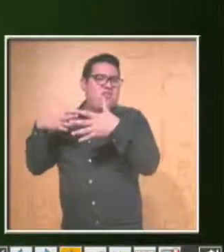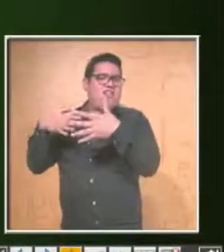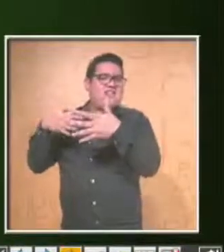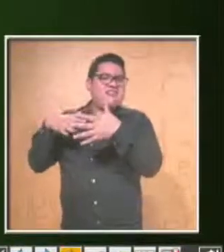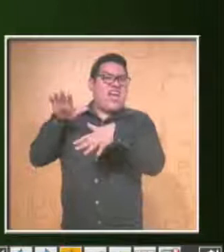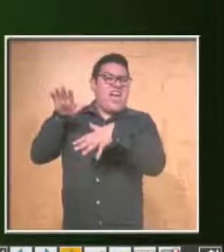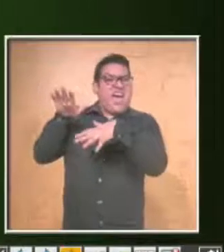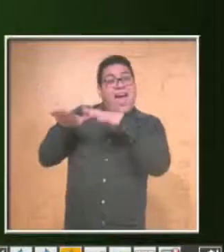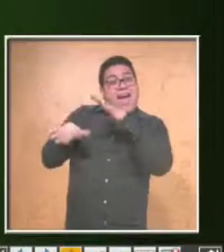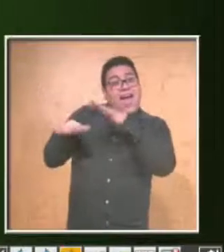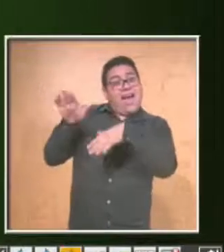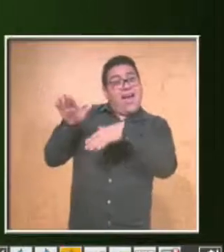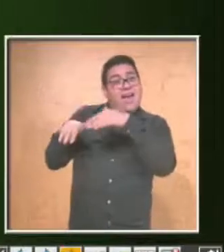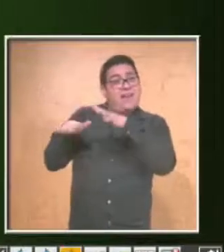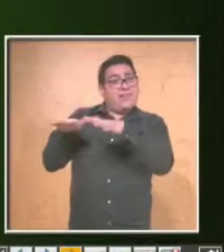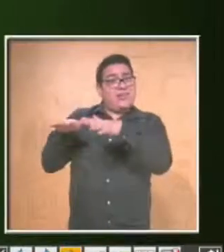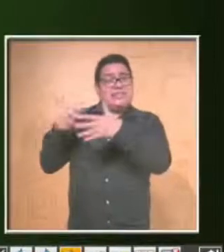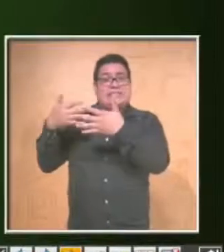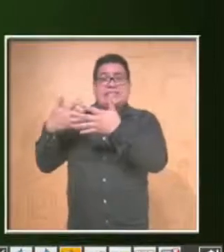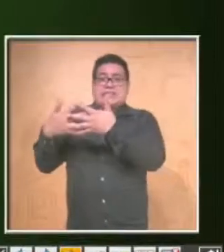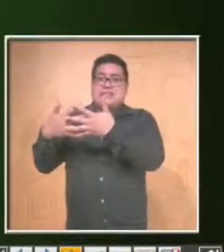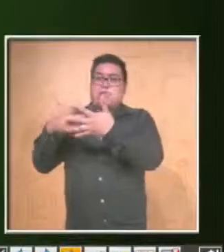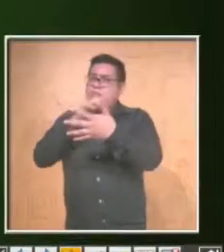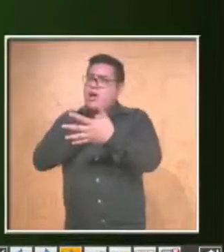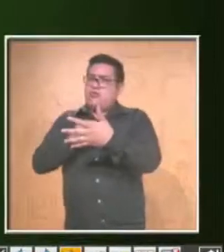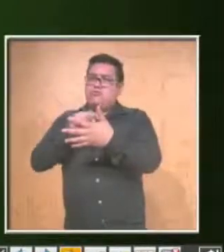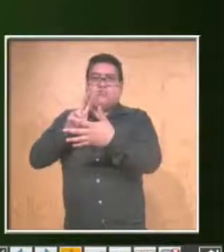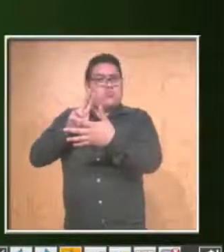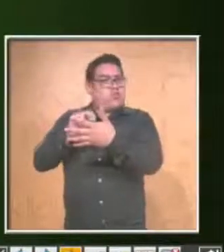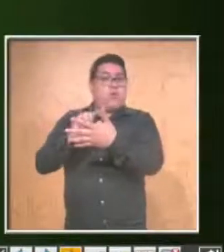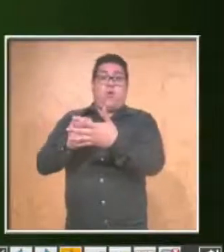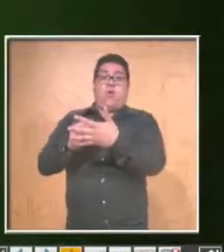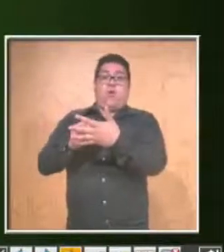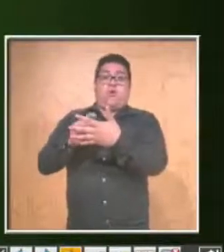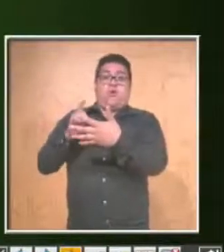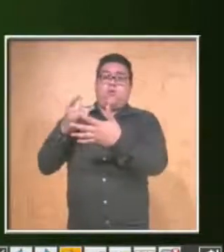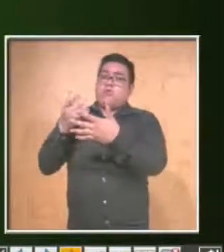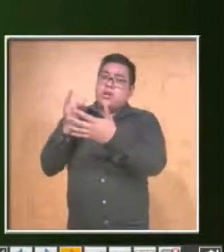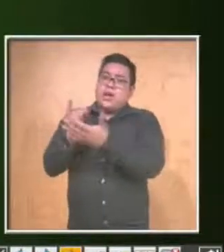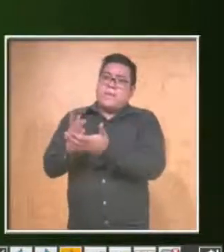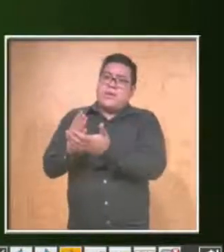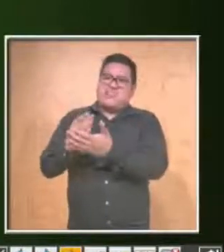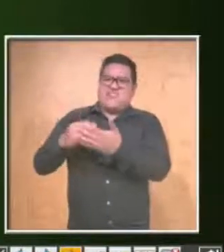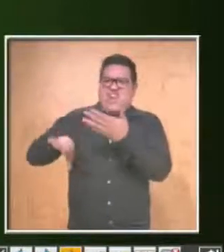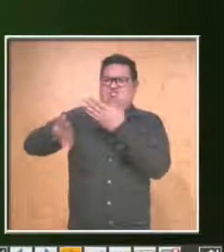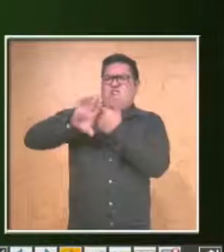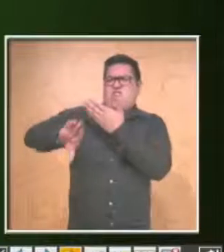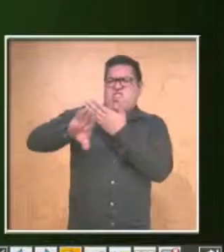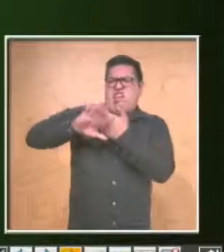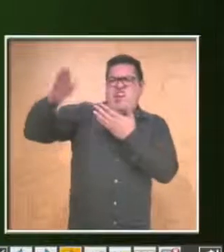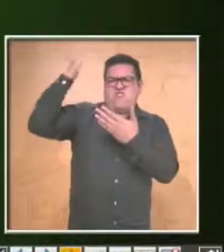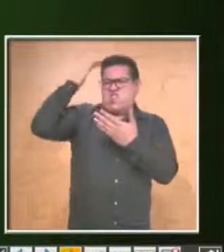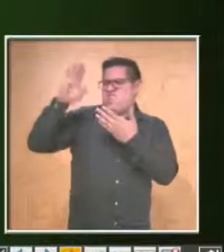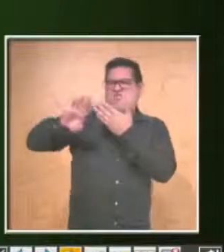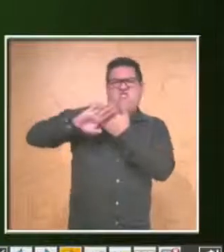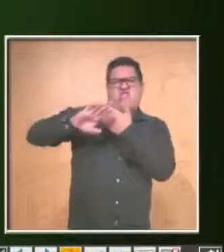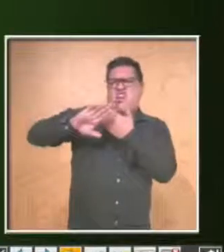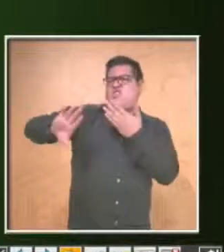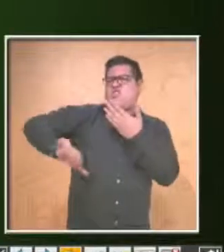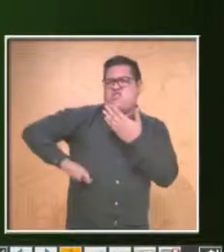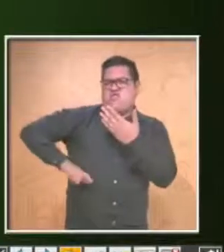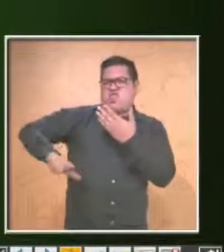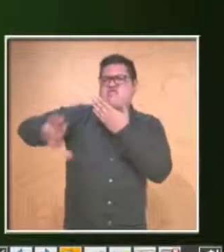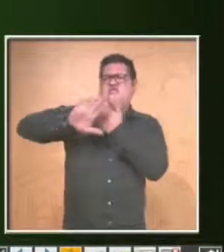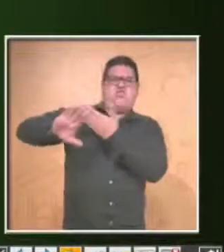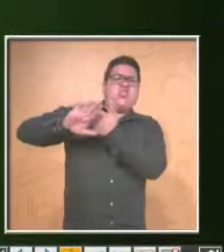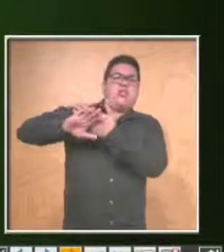siempre habían cometido un delito o su delito había sido estar en contra de la autoridad, y ahí los encerraban, y pues